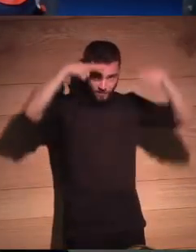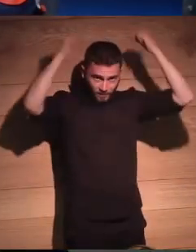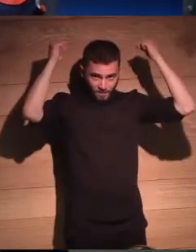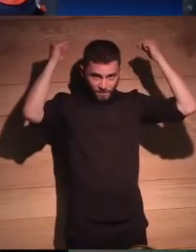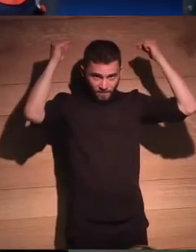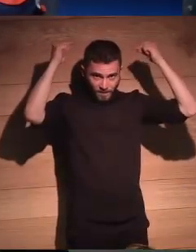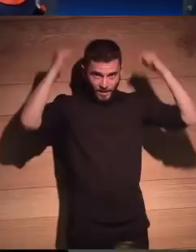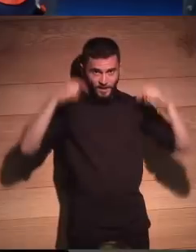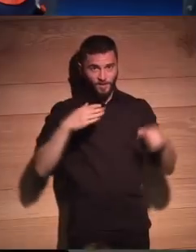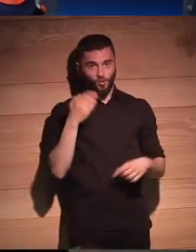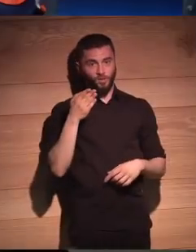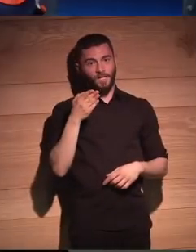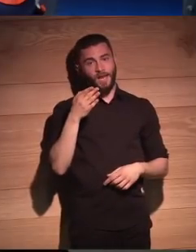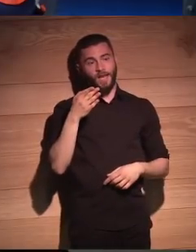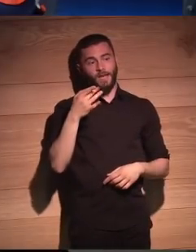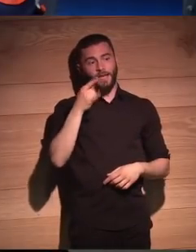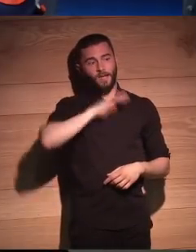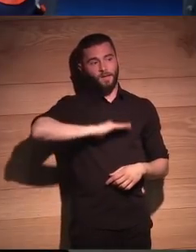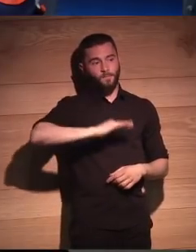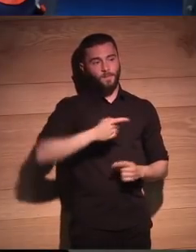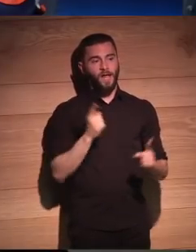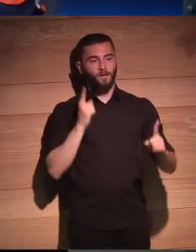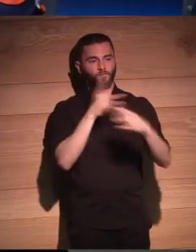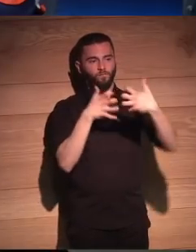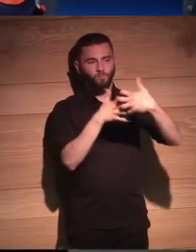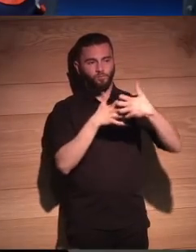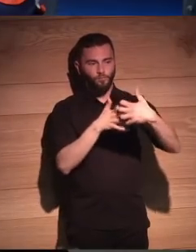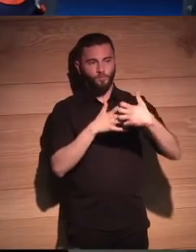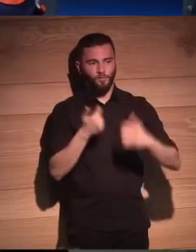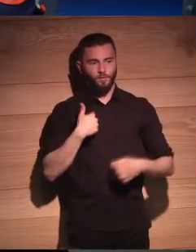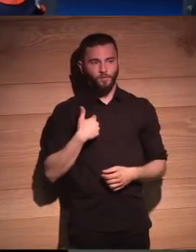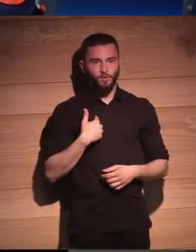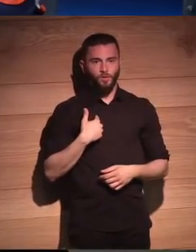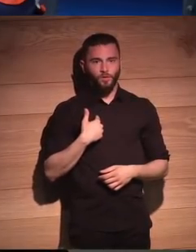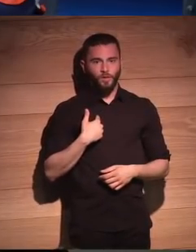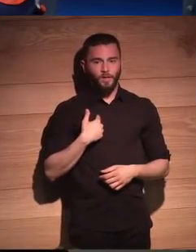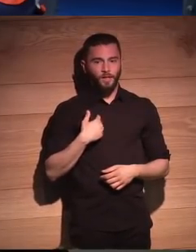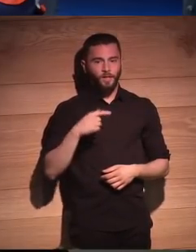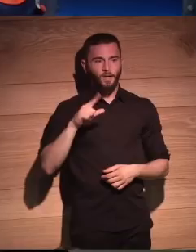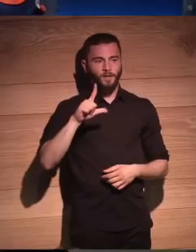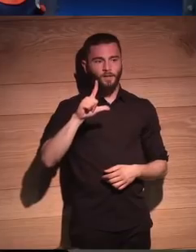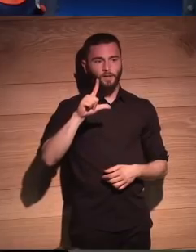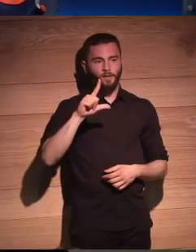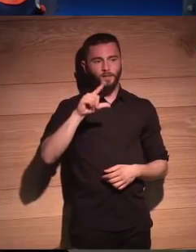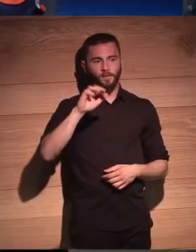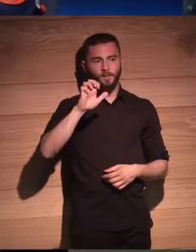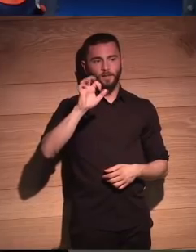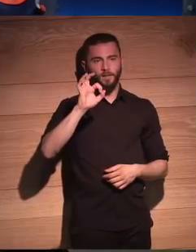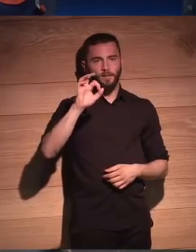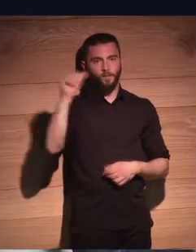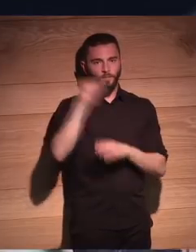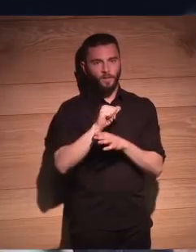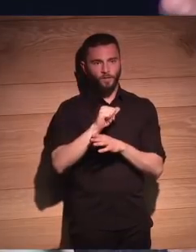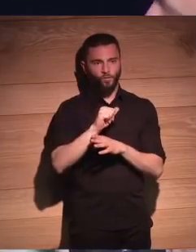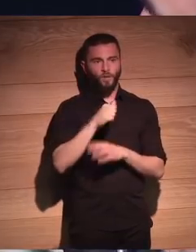Un poco igual inesperado, pero me gusta la Lego película. Que está un poco